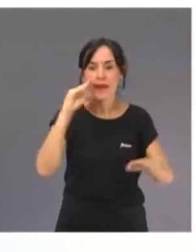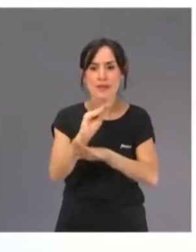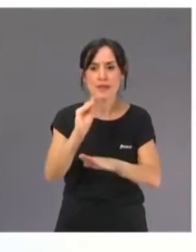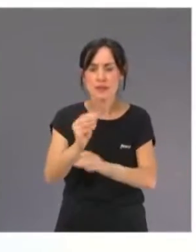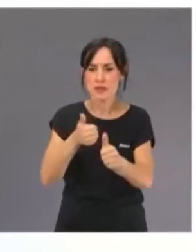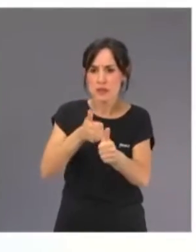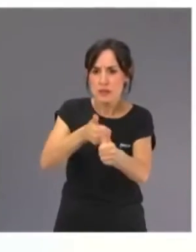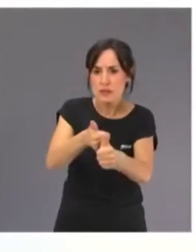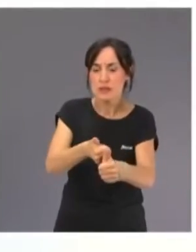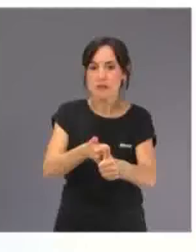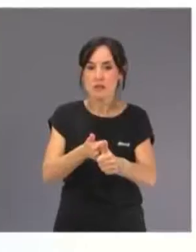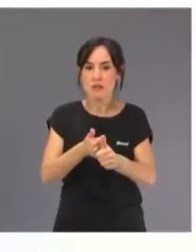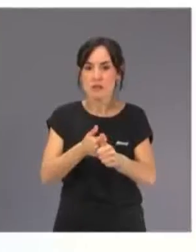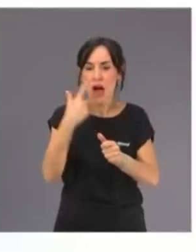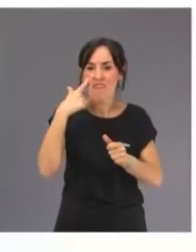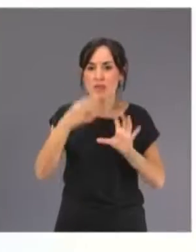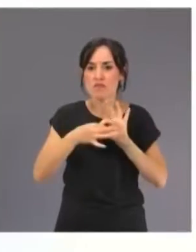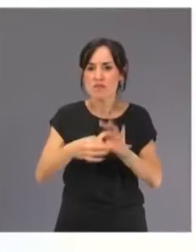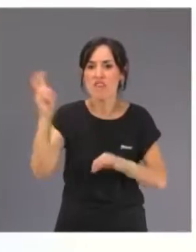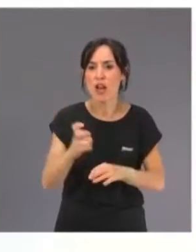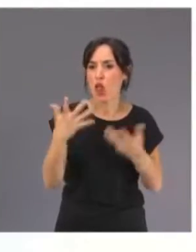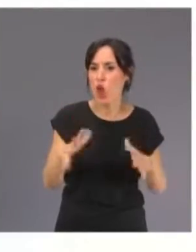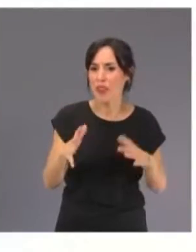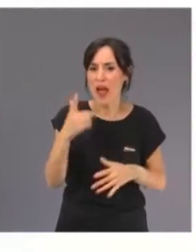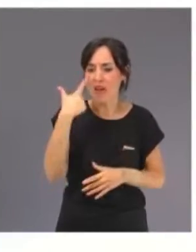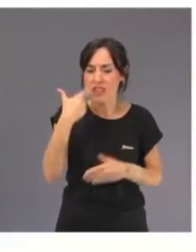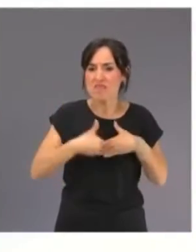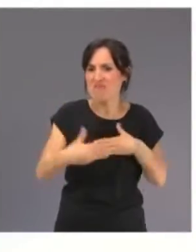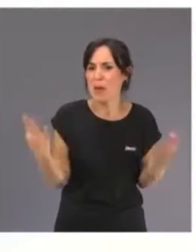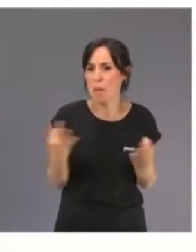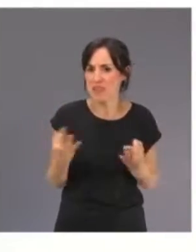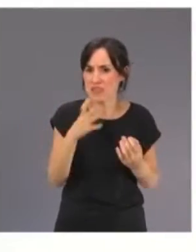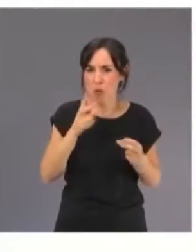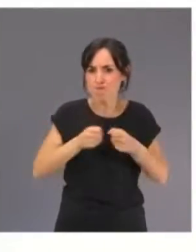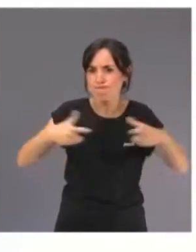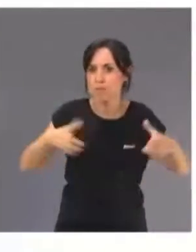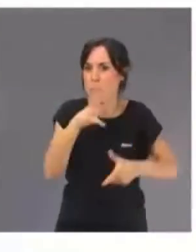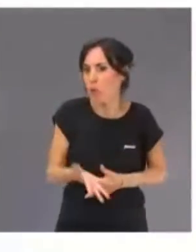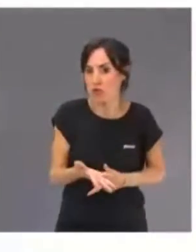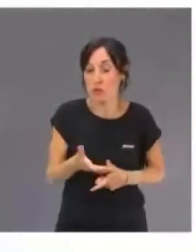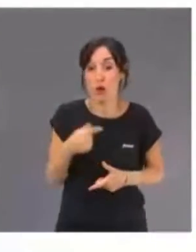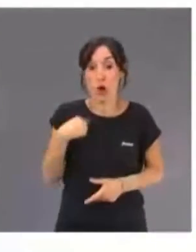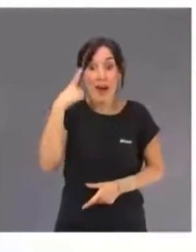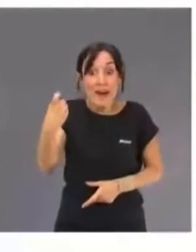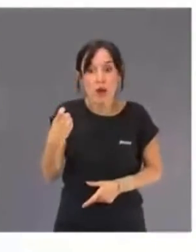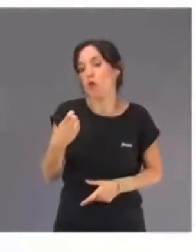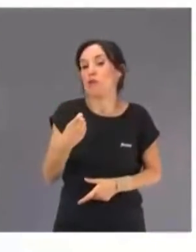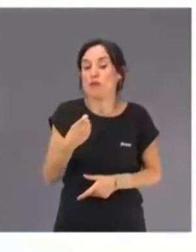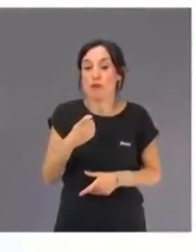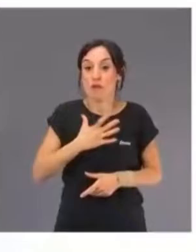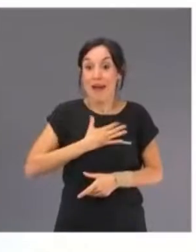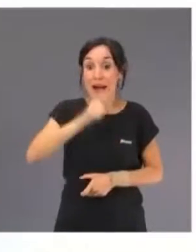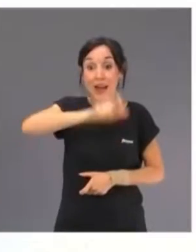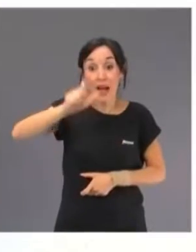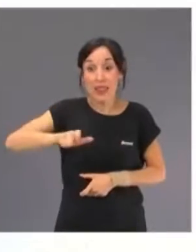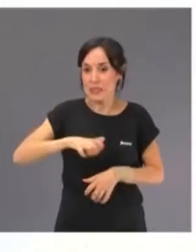que marcar la trazabilidad para averiguar qué está pasando, yo creo, y permítame que le diga, que la mayoría de los